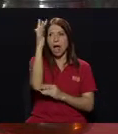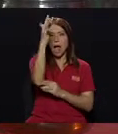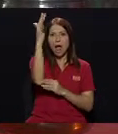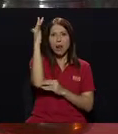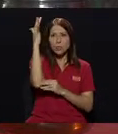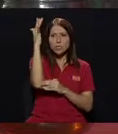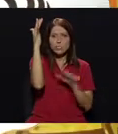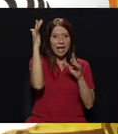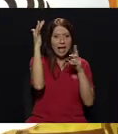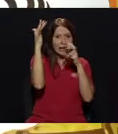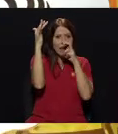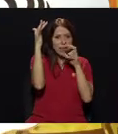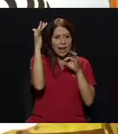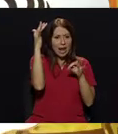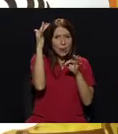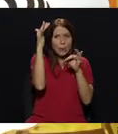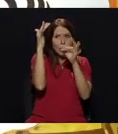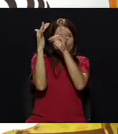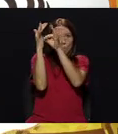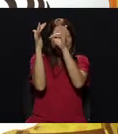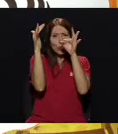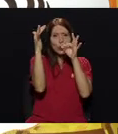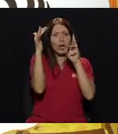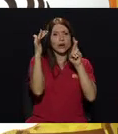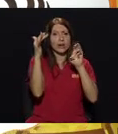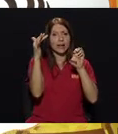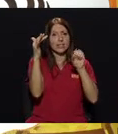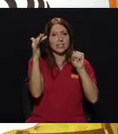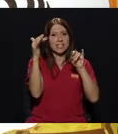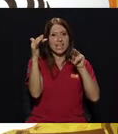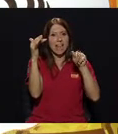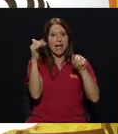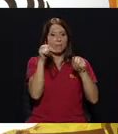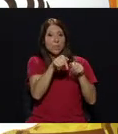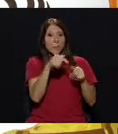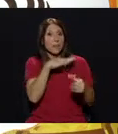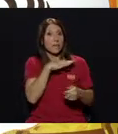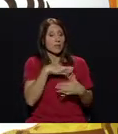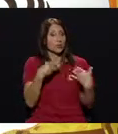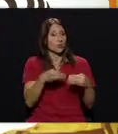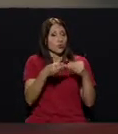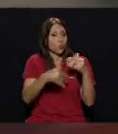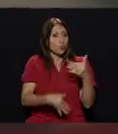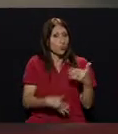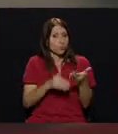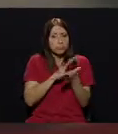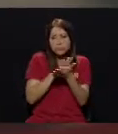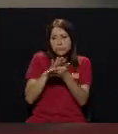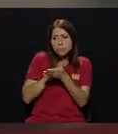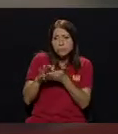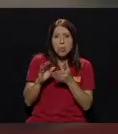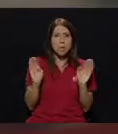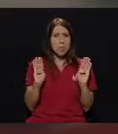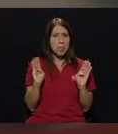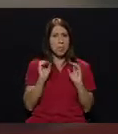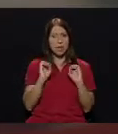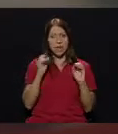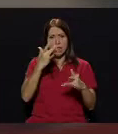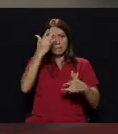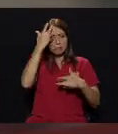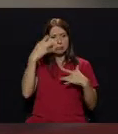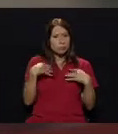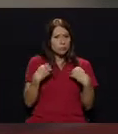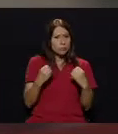los árboles y tiene grandes beneficios, entre ellos antiséptica, antiinflamatoria, antibacteriana, y el nuevo producto que